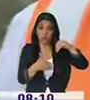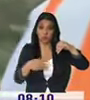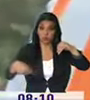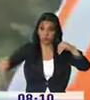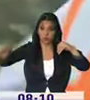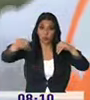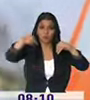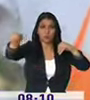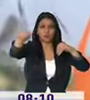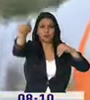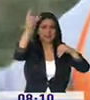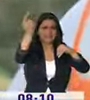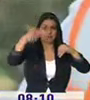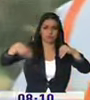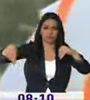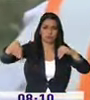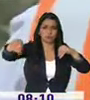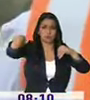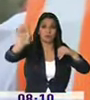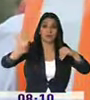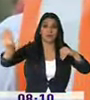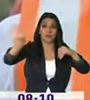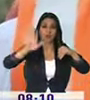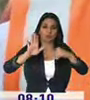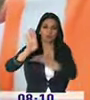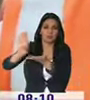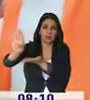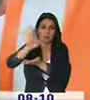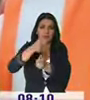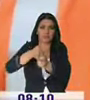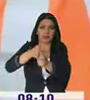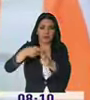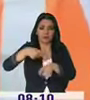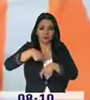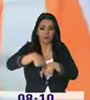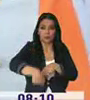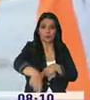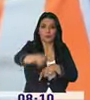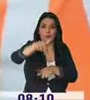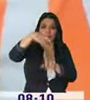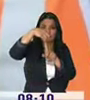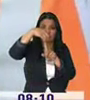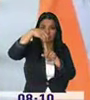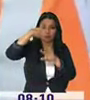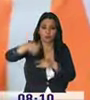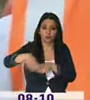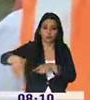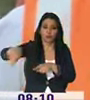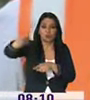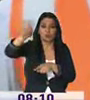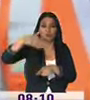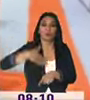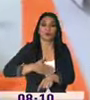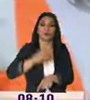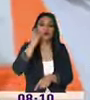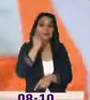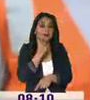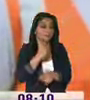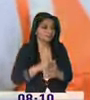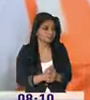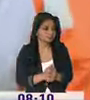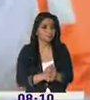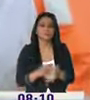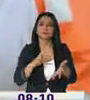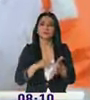y permitirá conectar todos estos barrios cercanos a la Córdoba Galarza con la prolongación Simón Bolívar. Para que la ciudadanía entienda